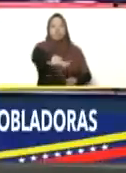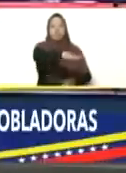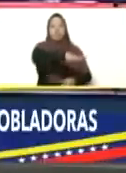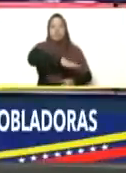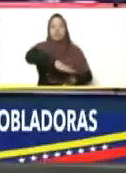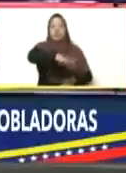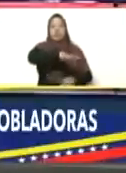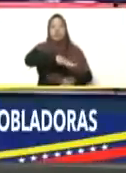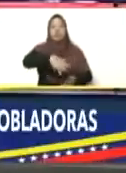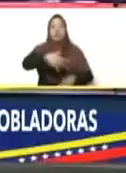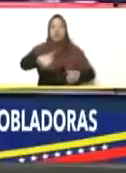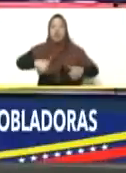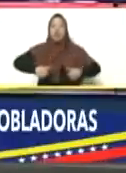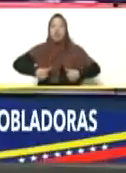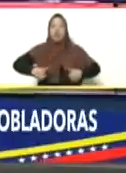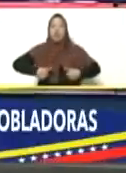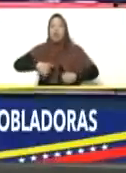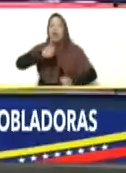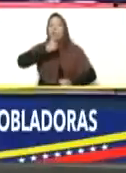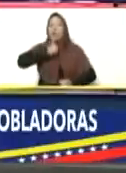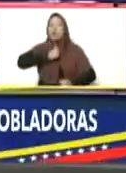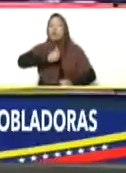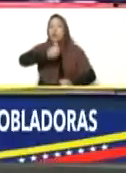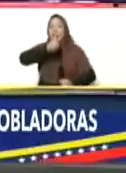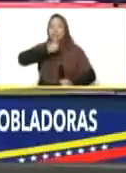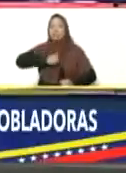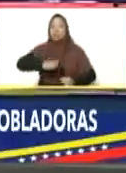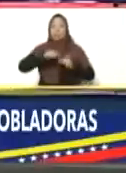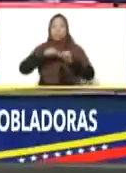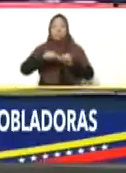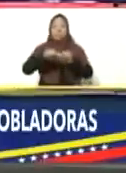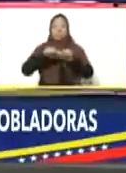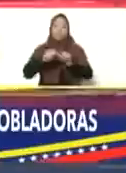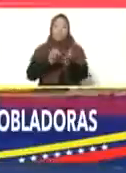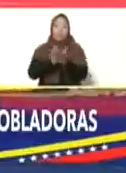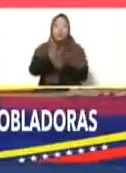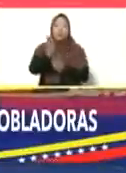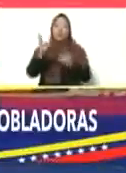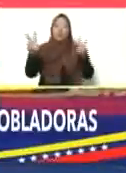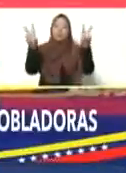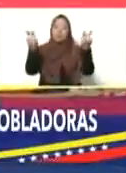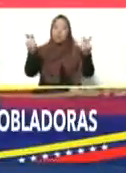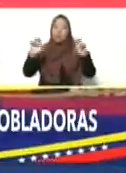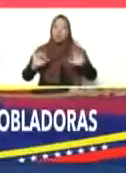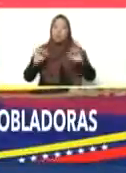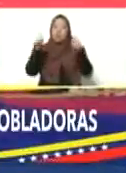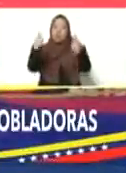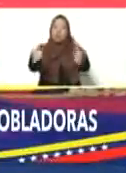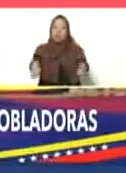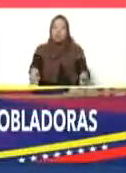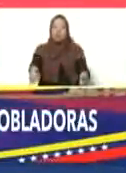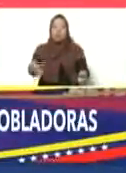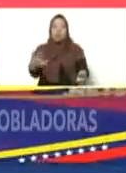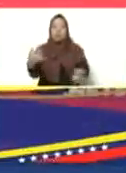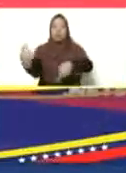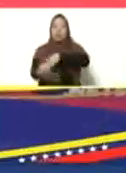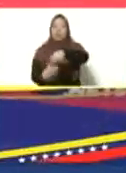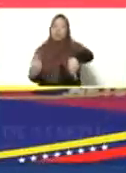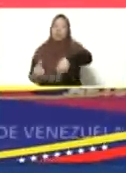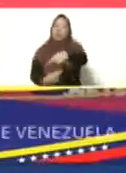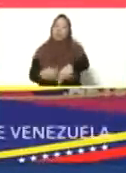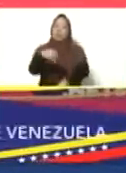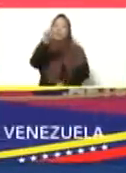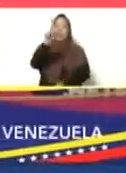en resistencia permanente en renacimiento y en revolución